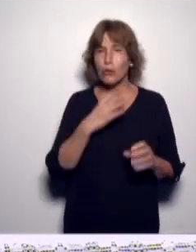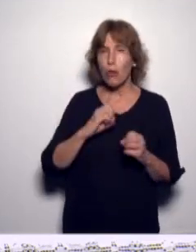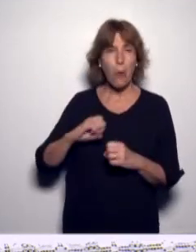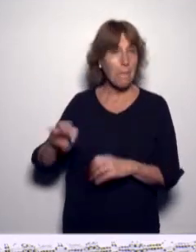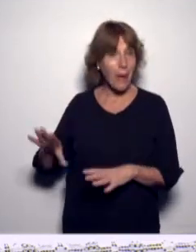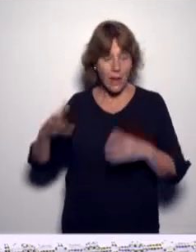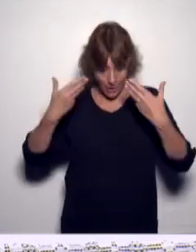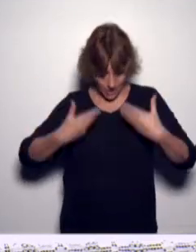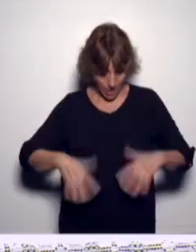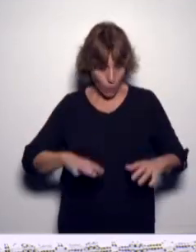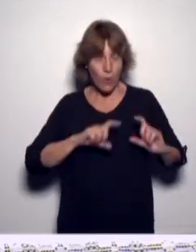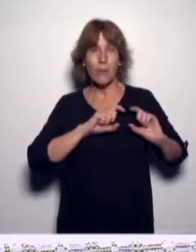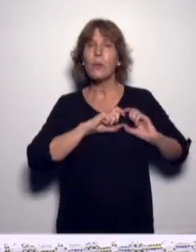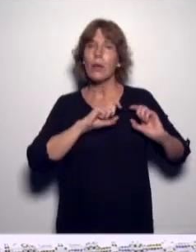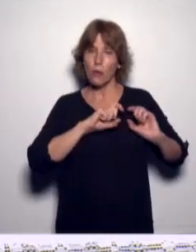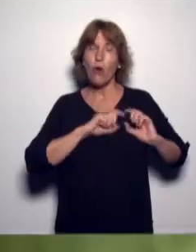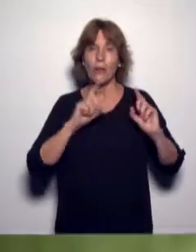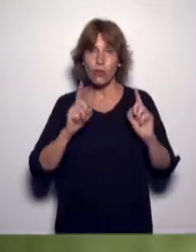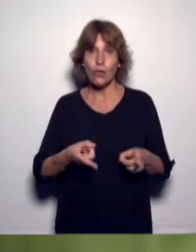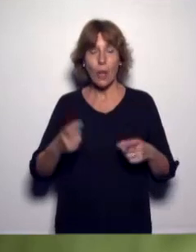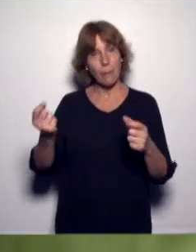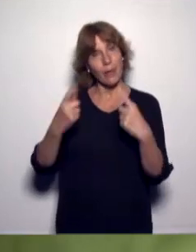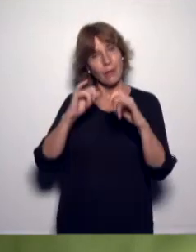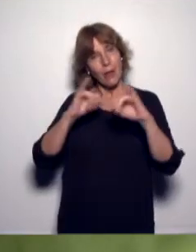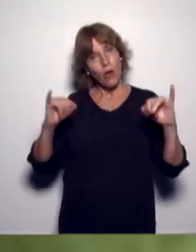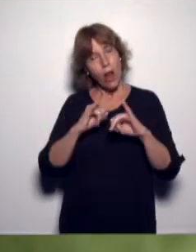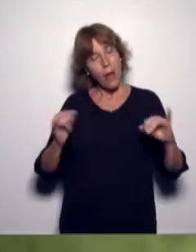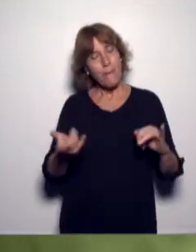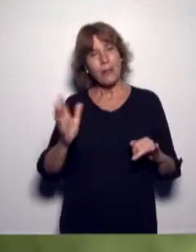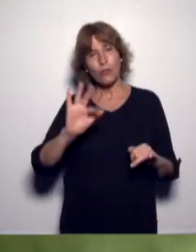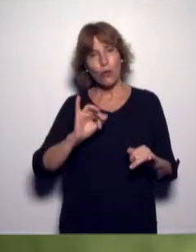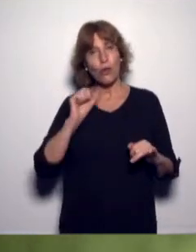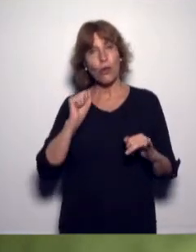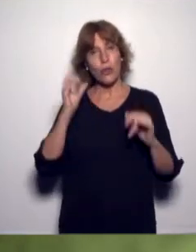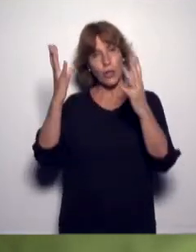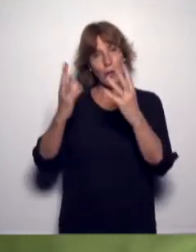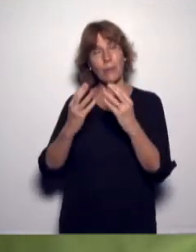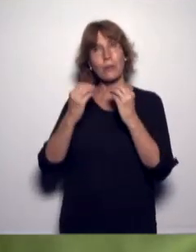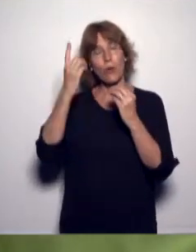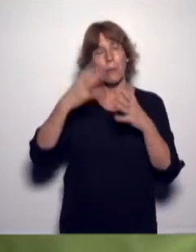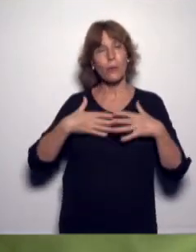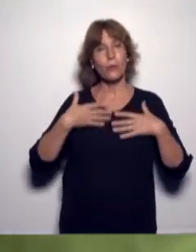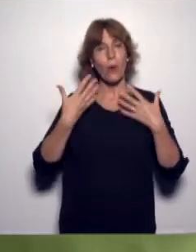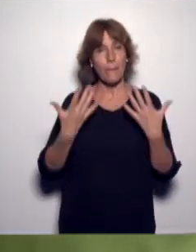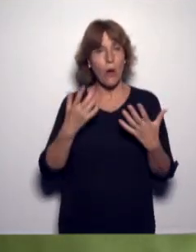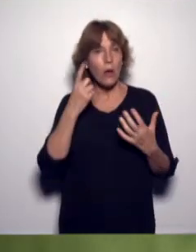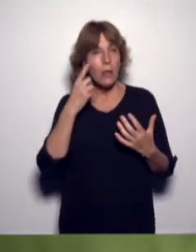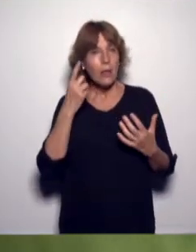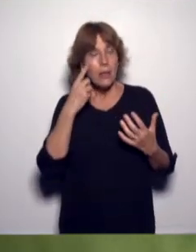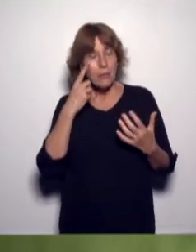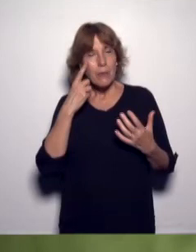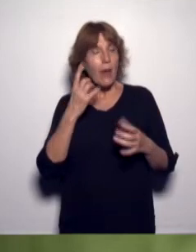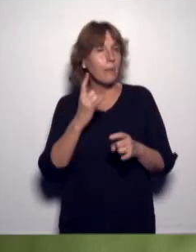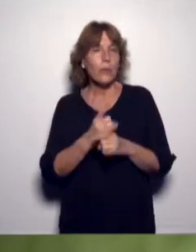del alma y del cuerpo. Concédenos tu paz en nuestros días, para que, ayudados por tu misericordia, vivamos